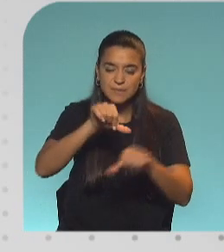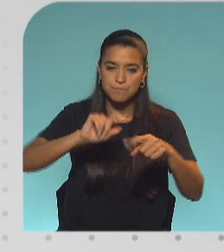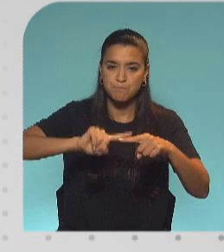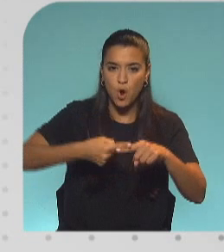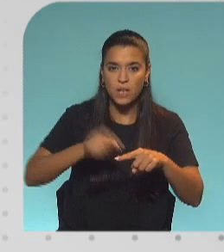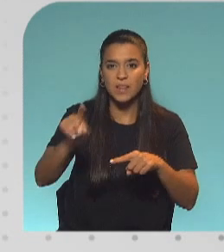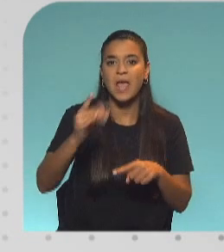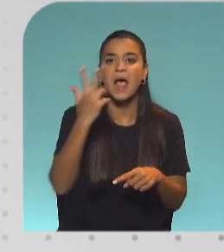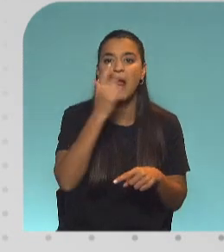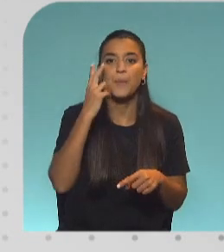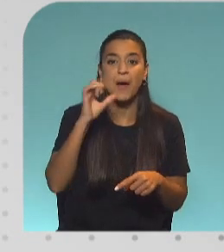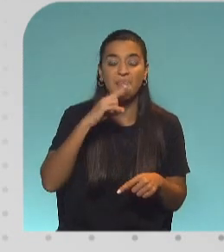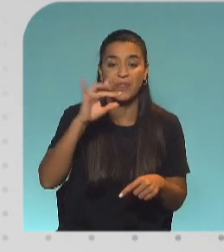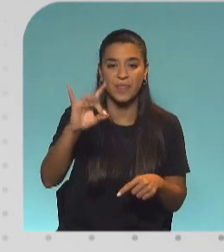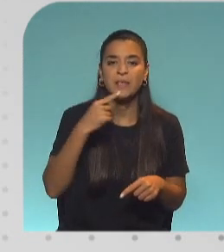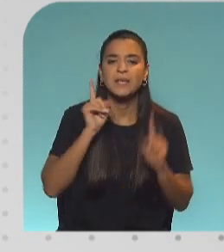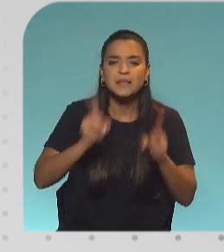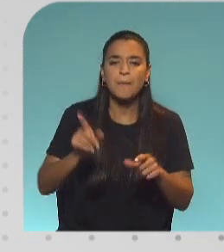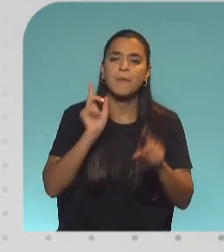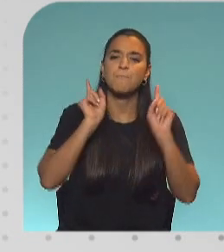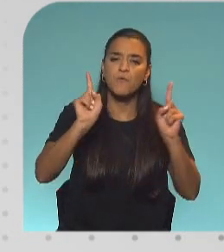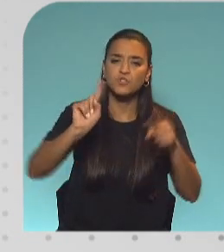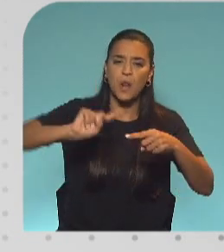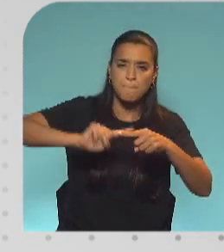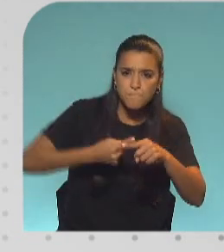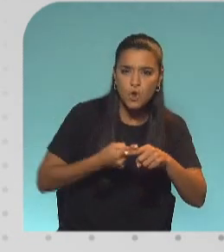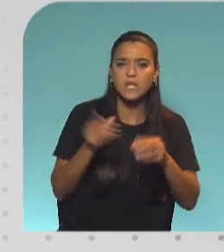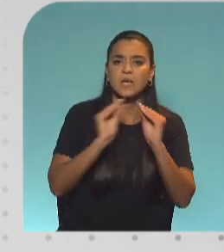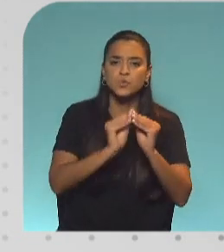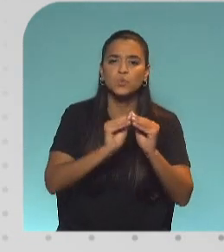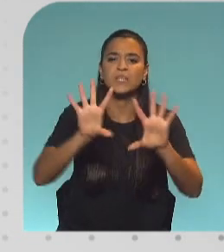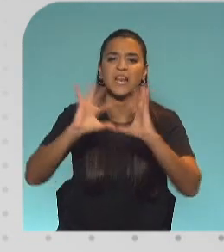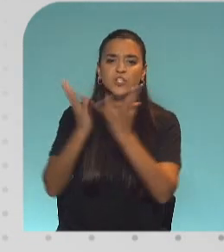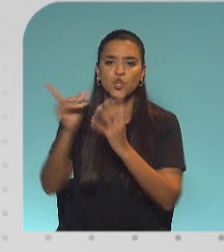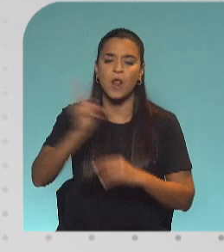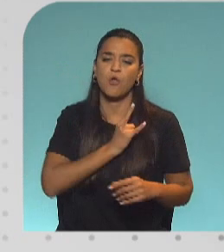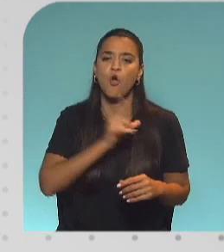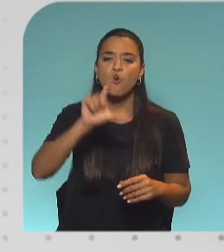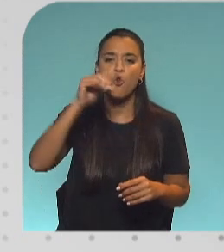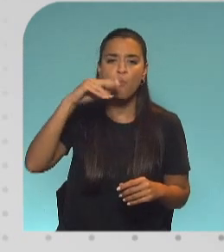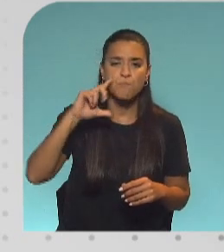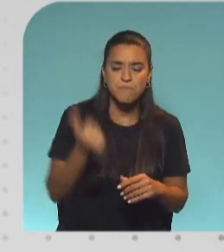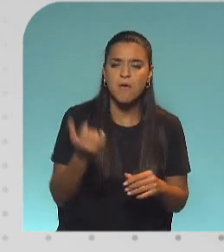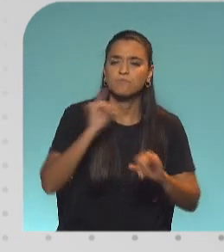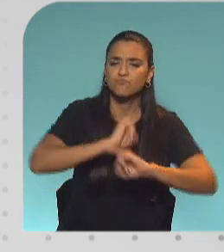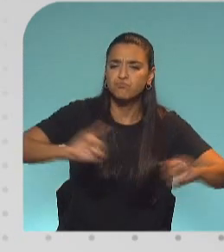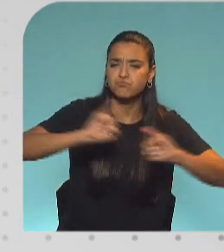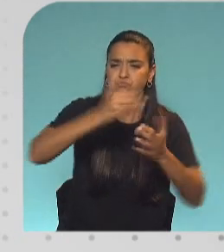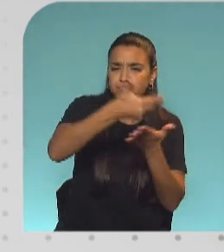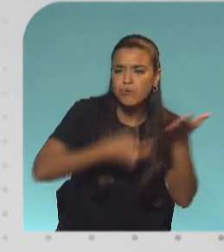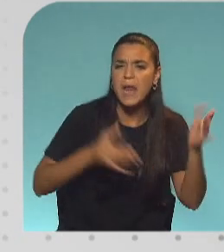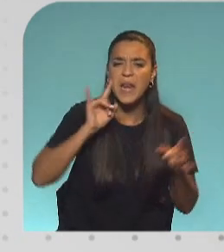Universidad de Harvard, profesora de Ciencia Política y Asuntos Internacionales de la Universidad de Columbia, Nueva York. Publicó numerosos artículos académicos en